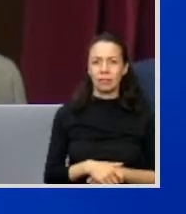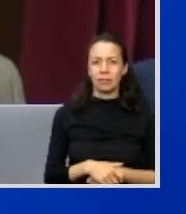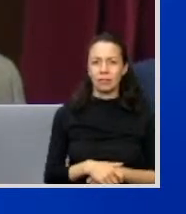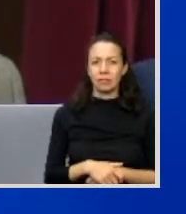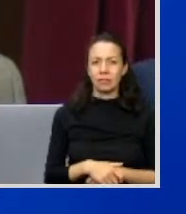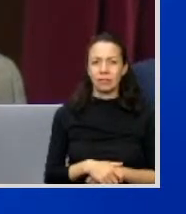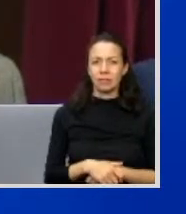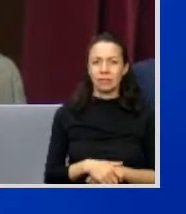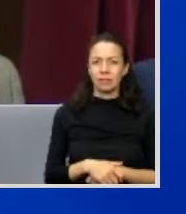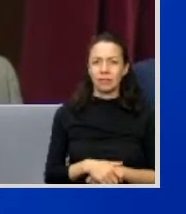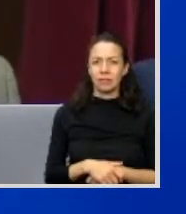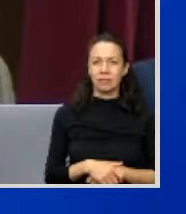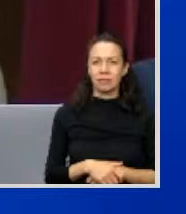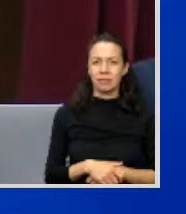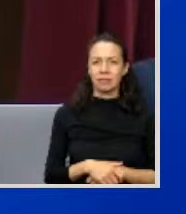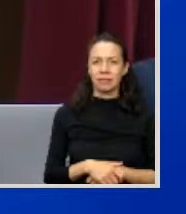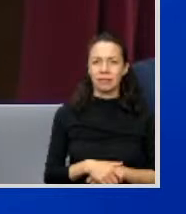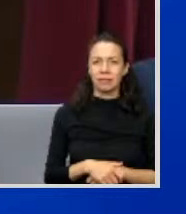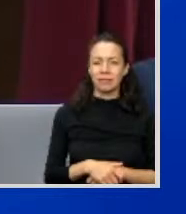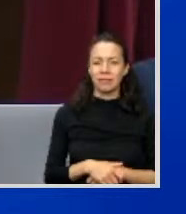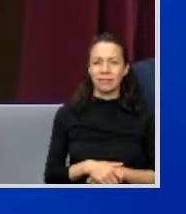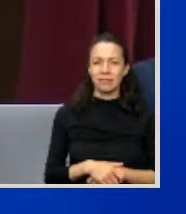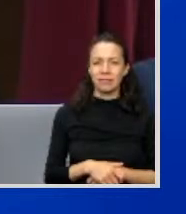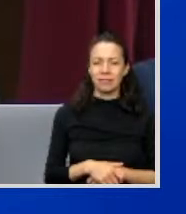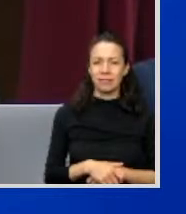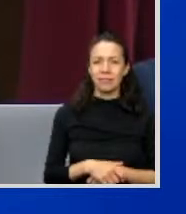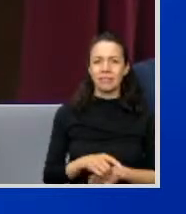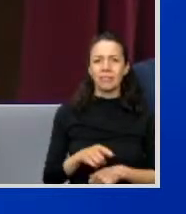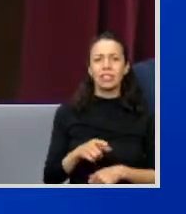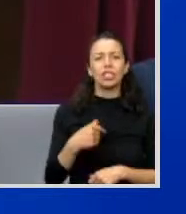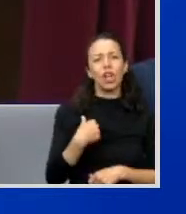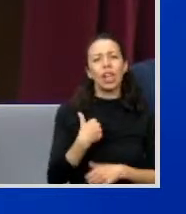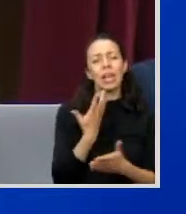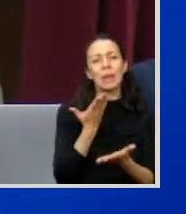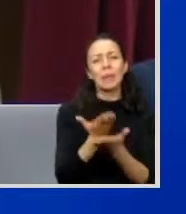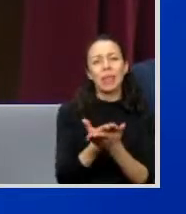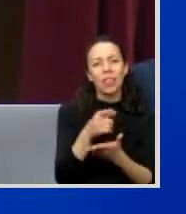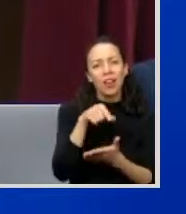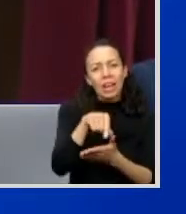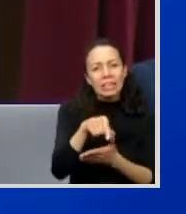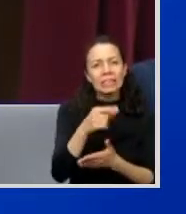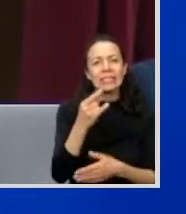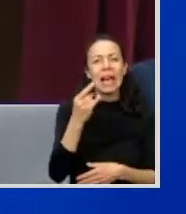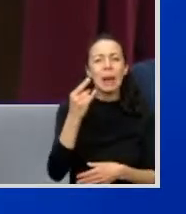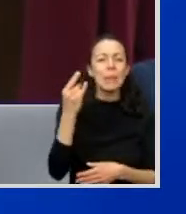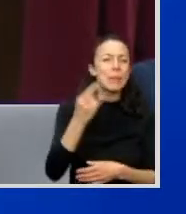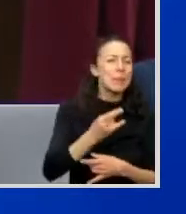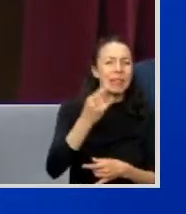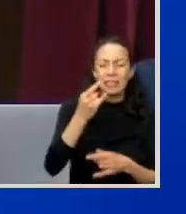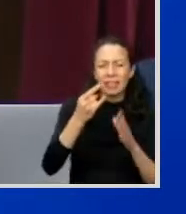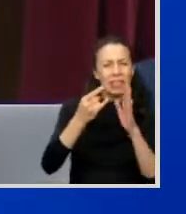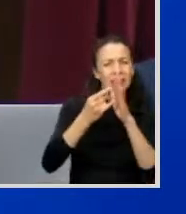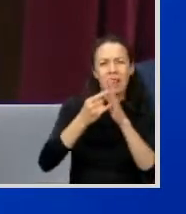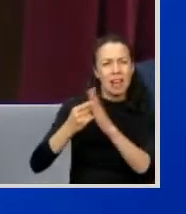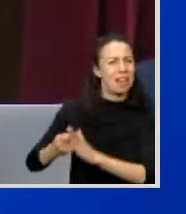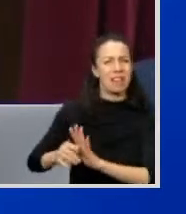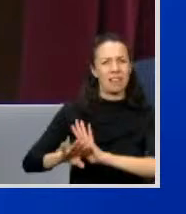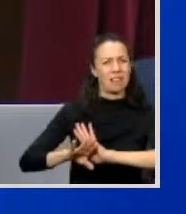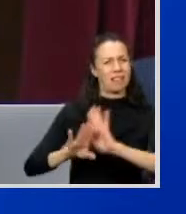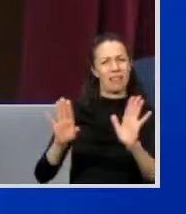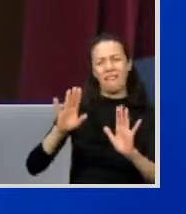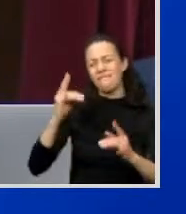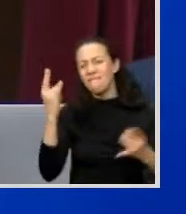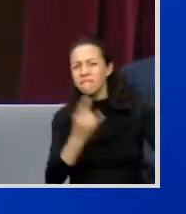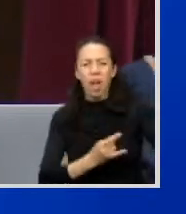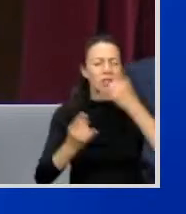Sí, estaban gobernando. Esa oposición es lo que nosotros no aceptamos. Ayer se reunieron, incluso estuvo Francos que llegó a la reunión